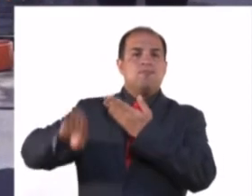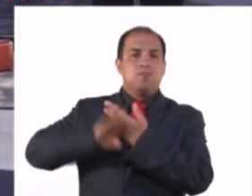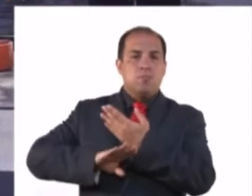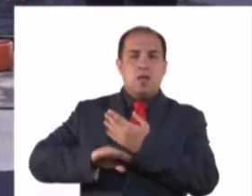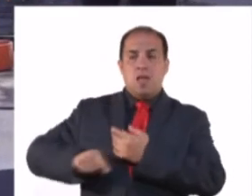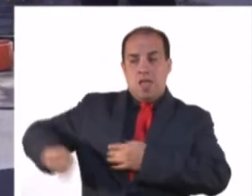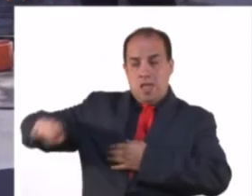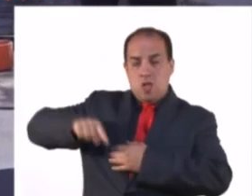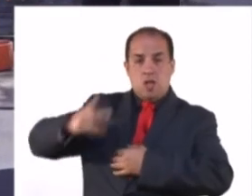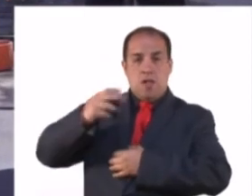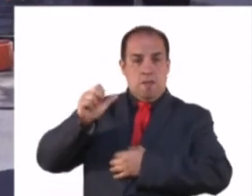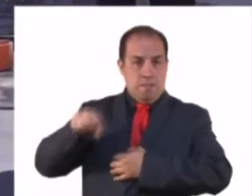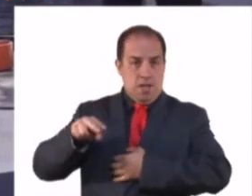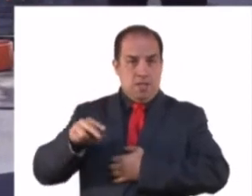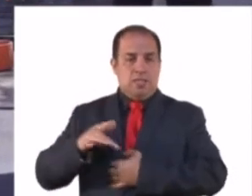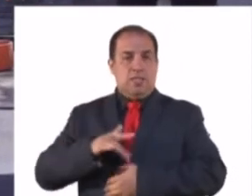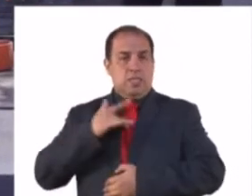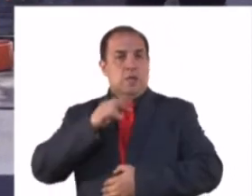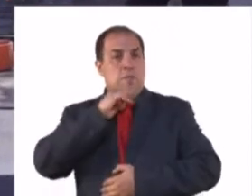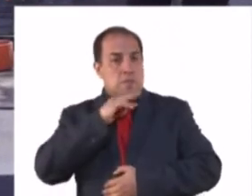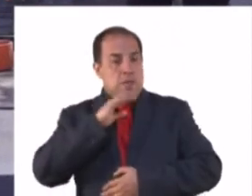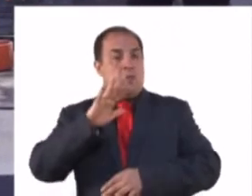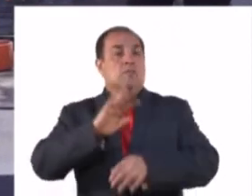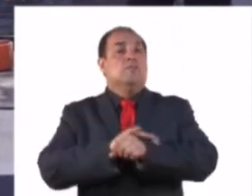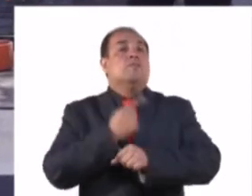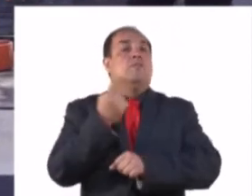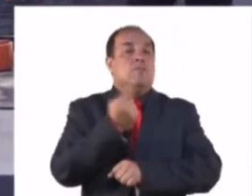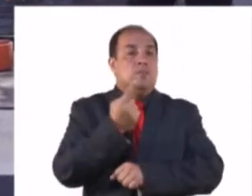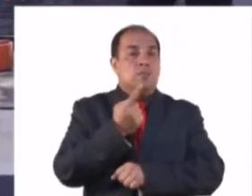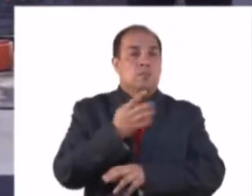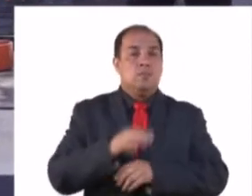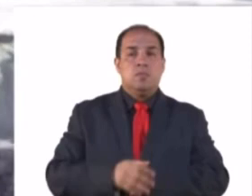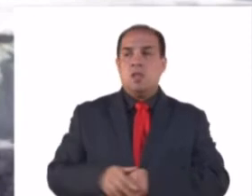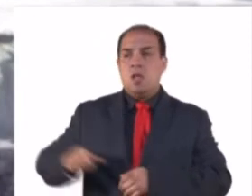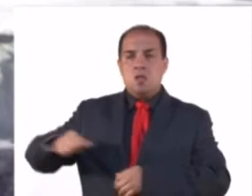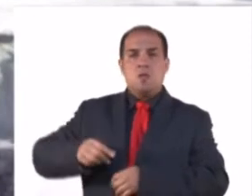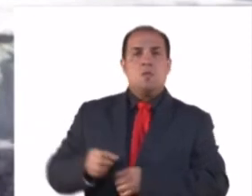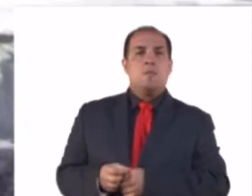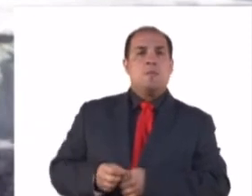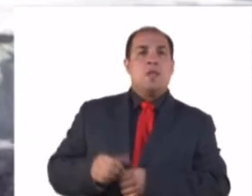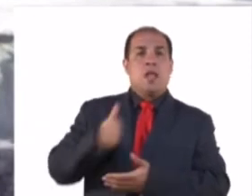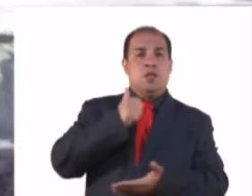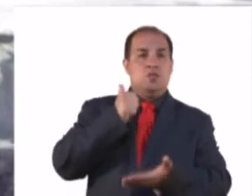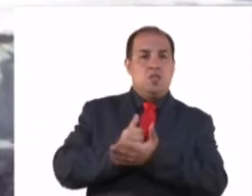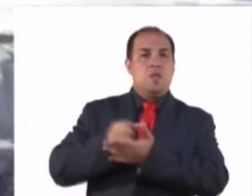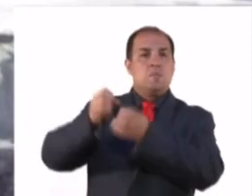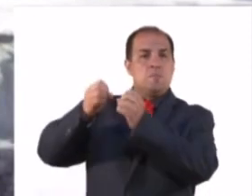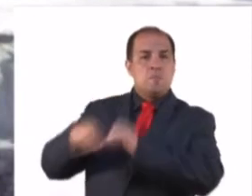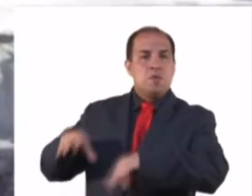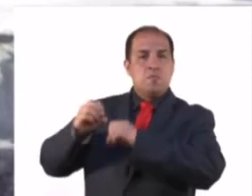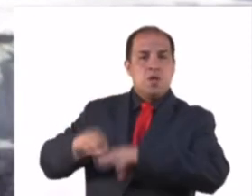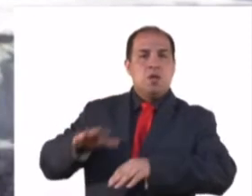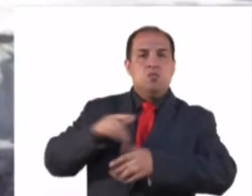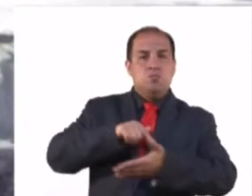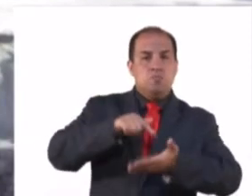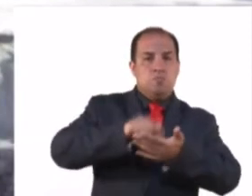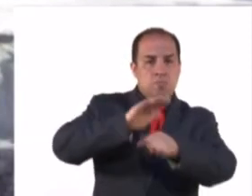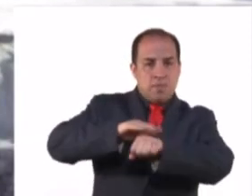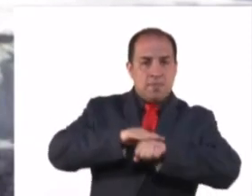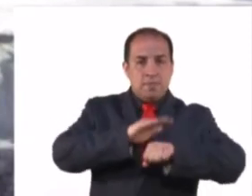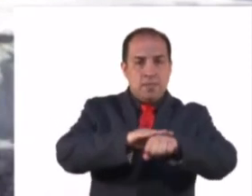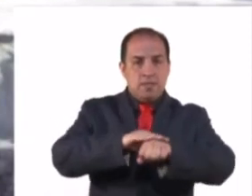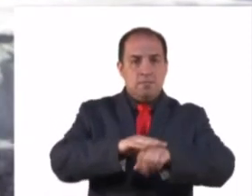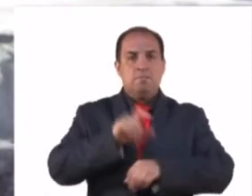preocupados, pues porque cada vez pierden más en la ciudad. Y la verdad,